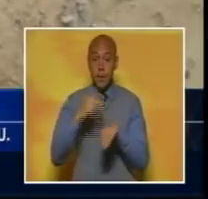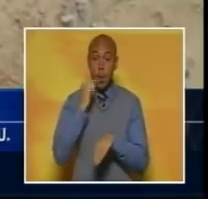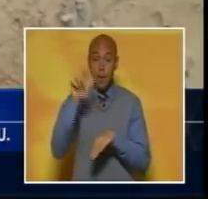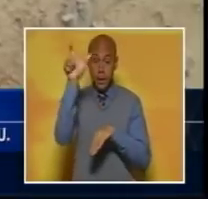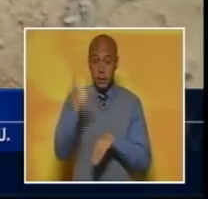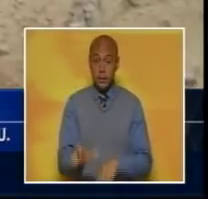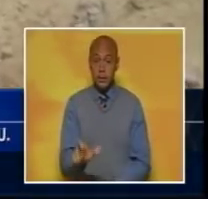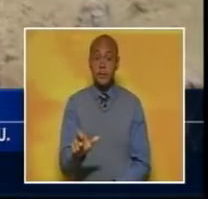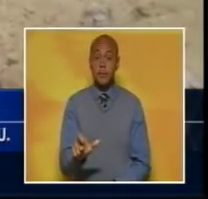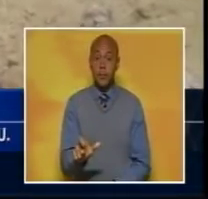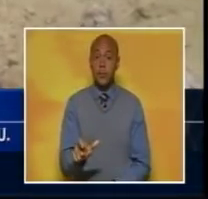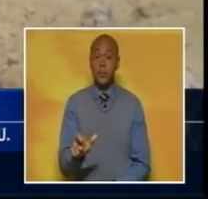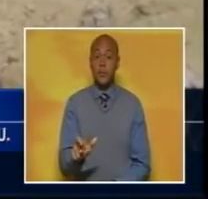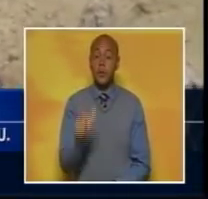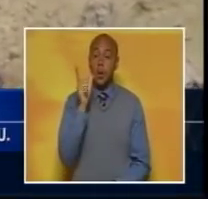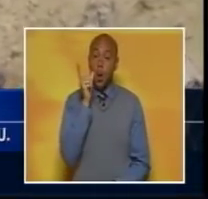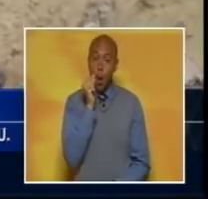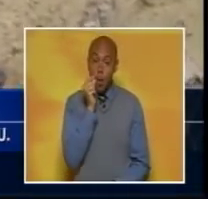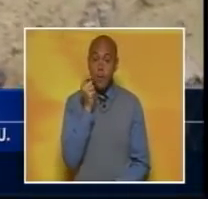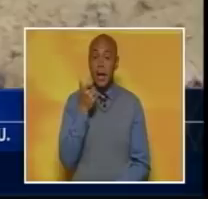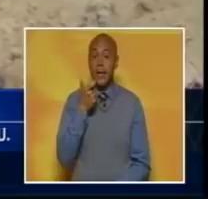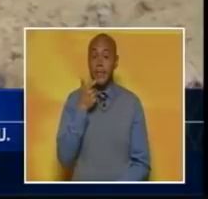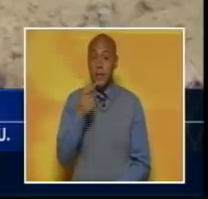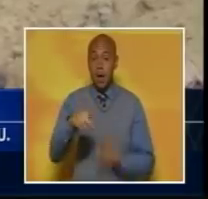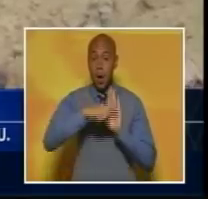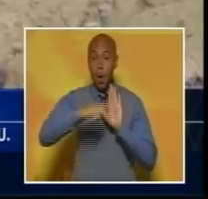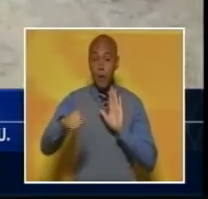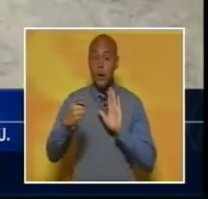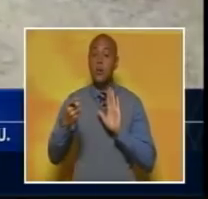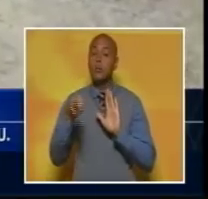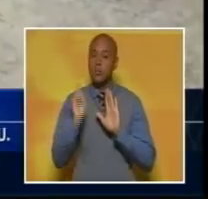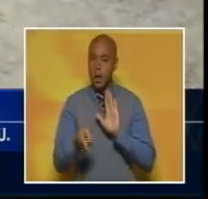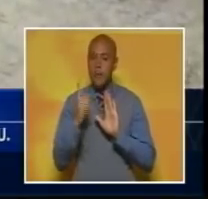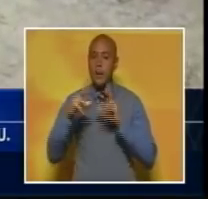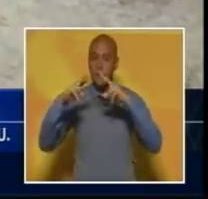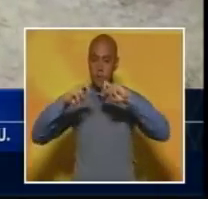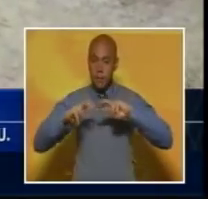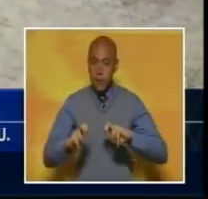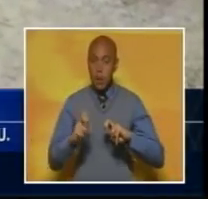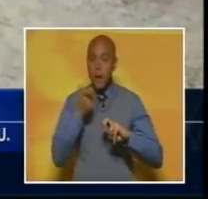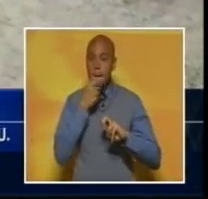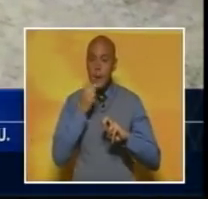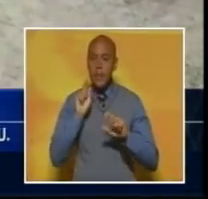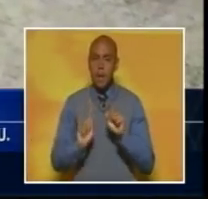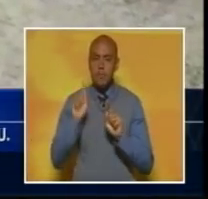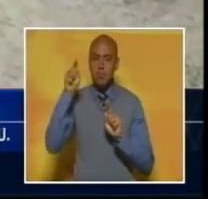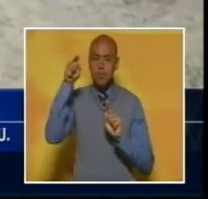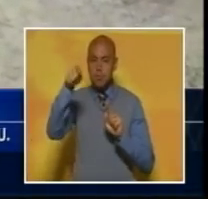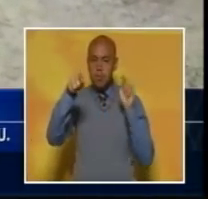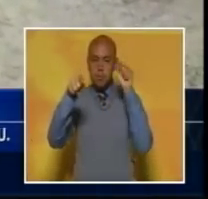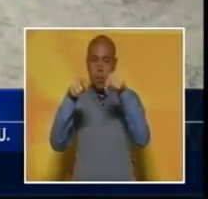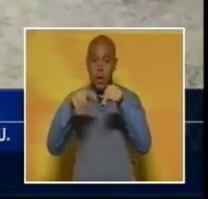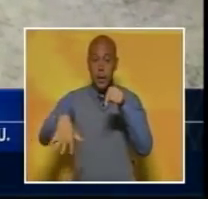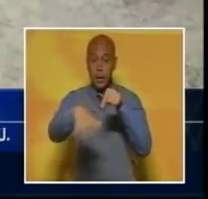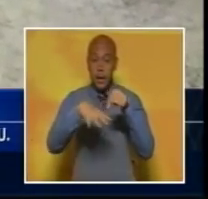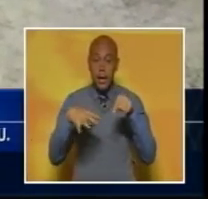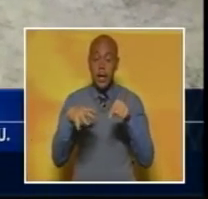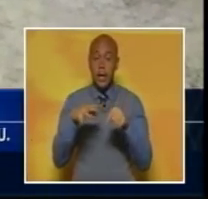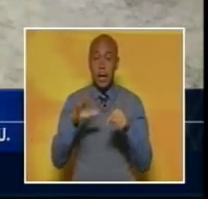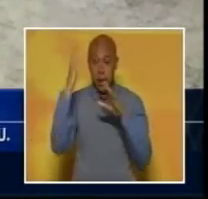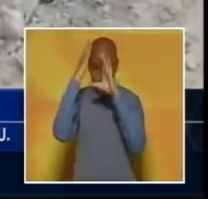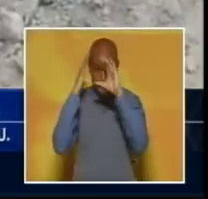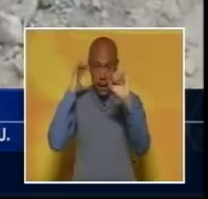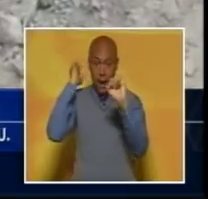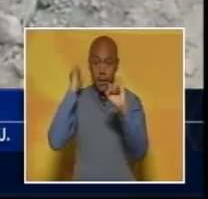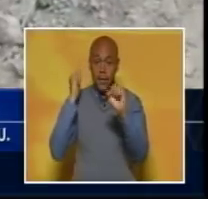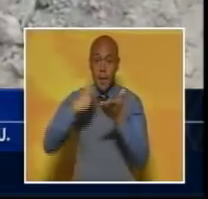funciones, Adel Abdelmahdi, ordenó abrir una investigación por el lanzamiento de cohetes contra la embajada estadounidense en Bagdad,